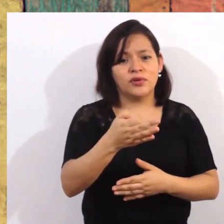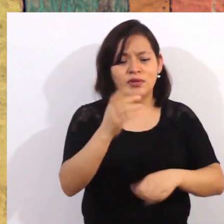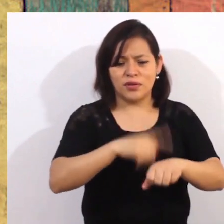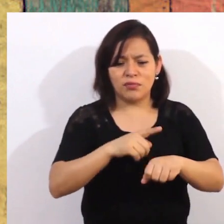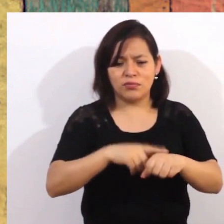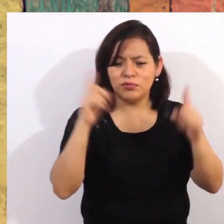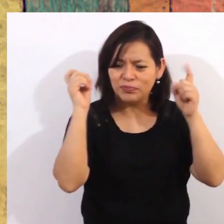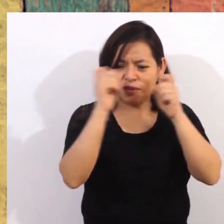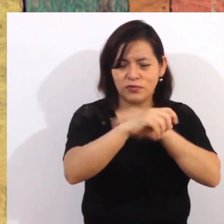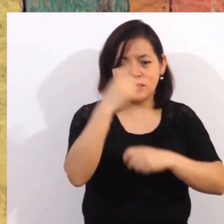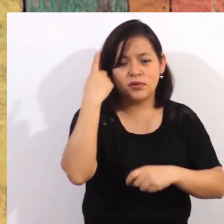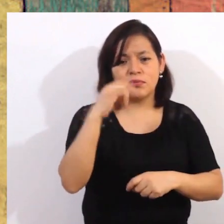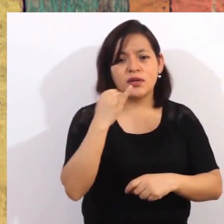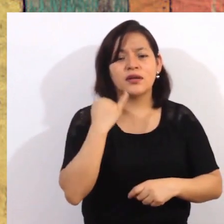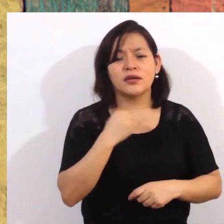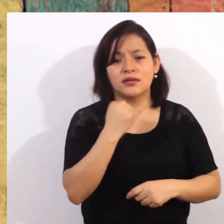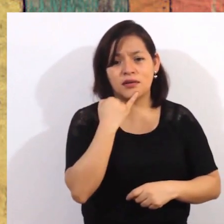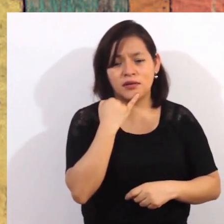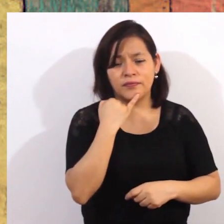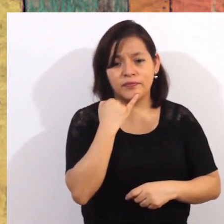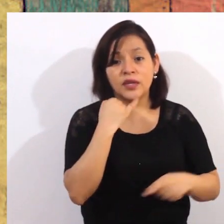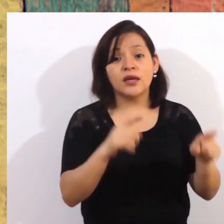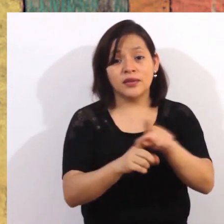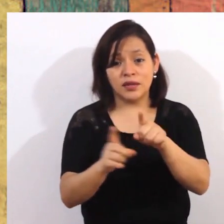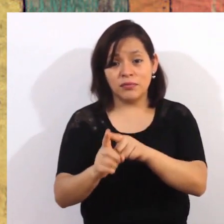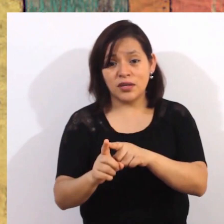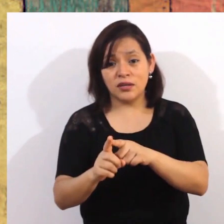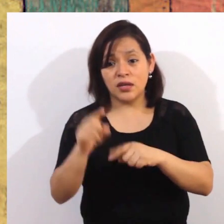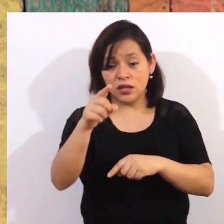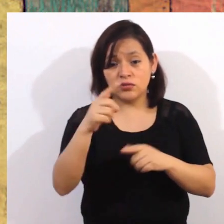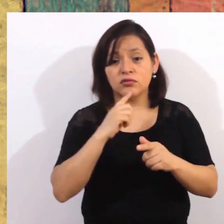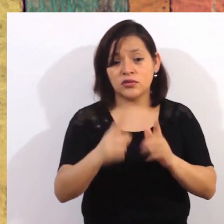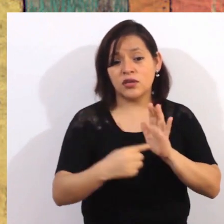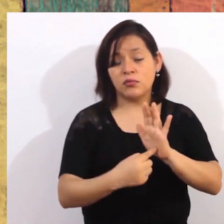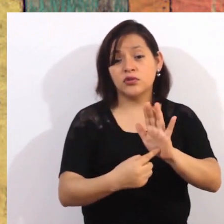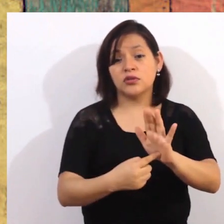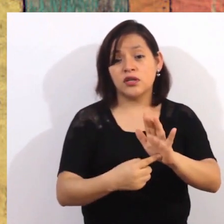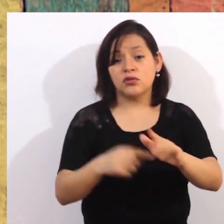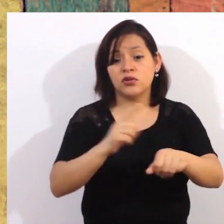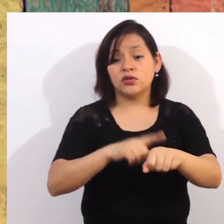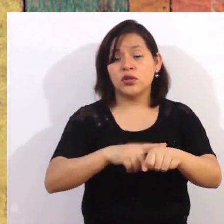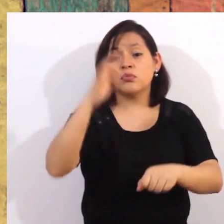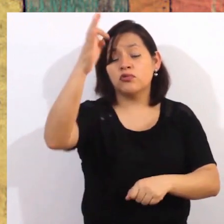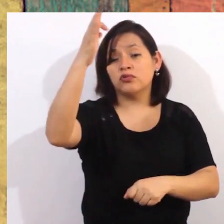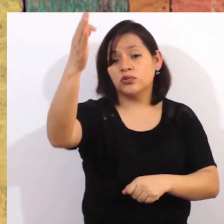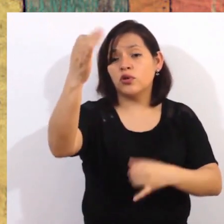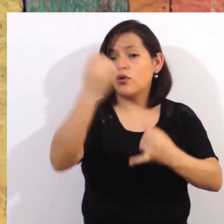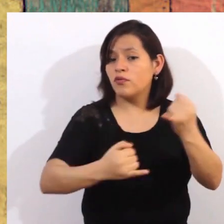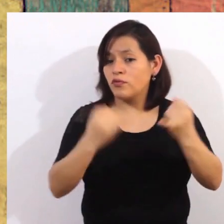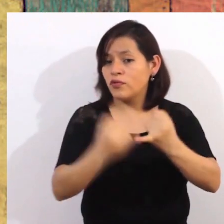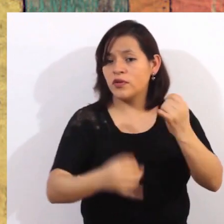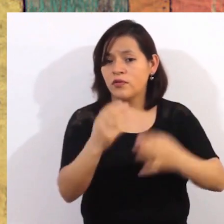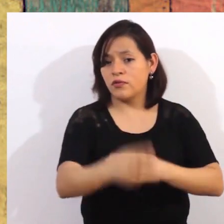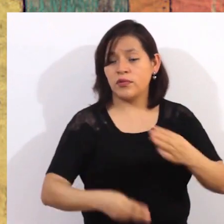el tiempo futuro sería el anticristo y la devastación de Israel en mano de